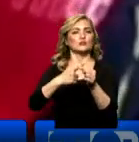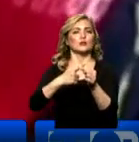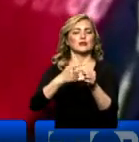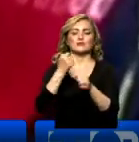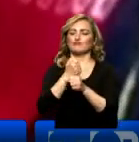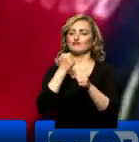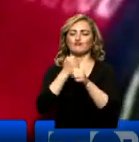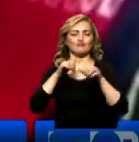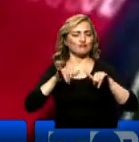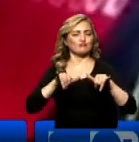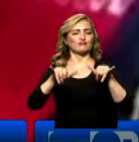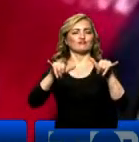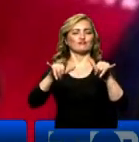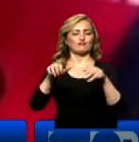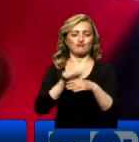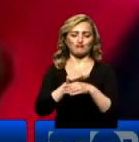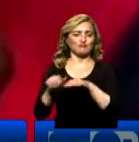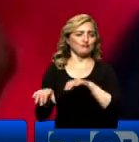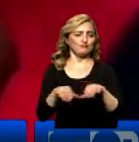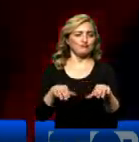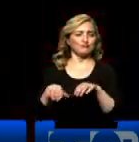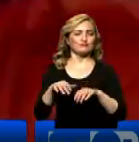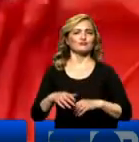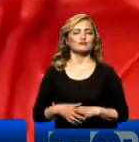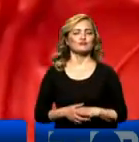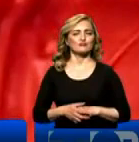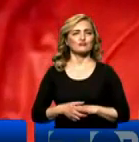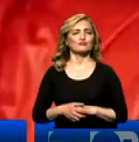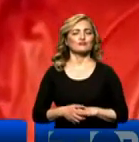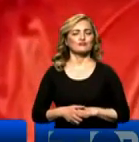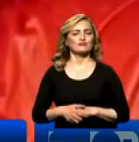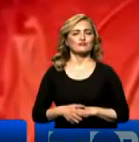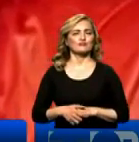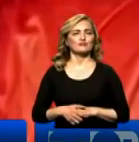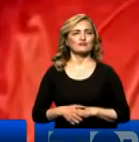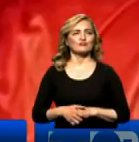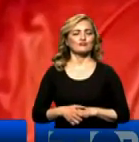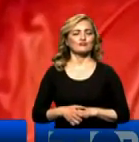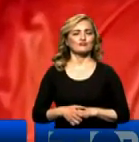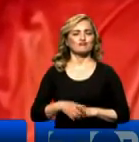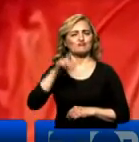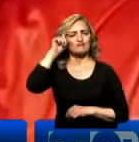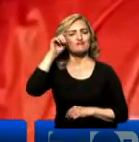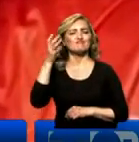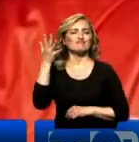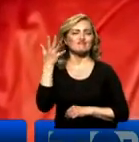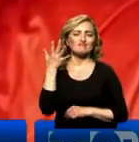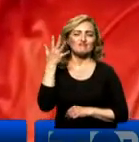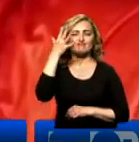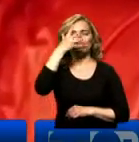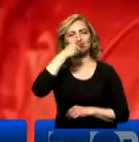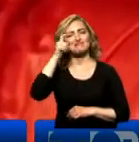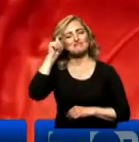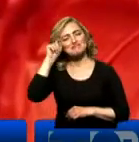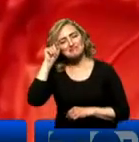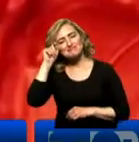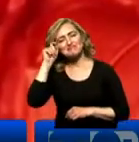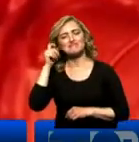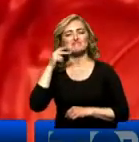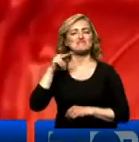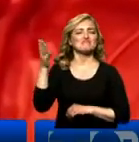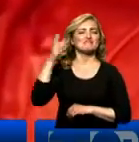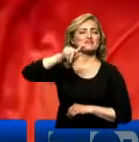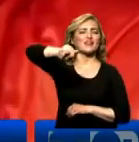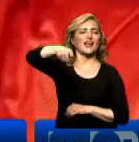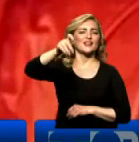sigan trabajando y sigan haciendo su actividad física. La verdad, lindísimos los recuerdos que vinieron a mi mente, y lo que están haciendo